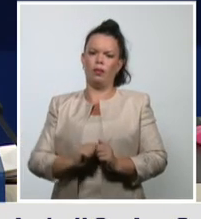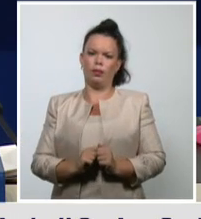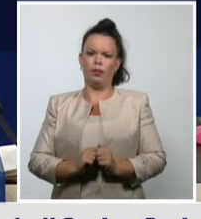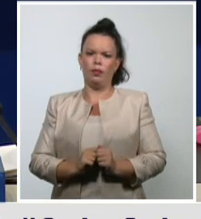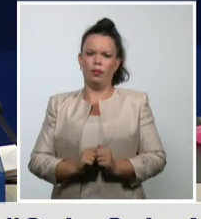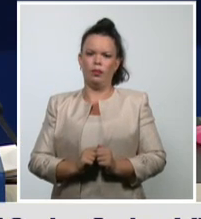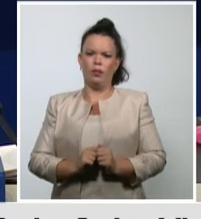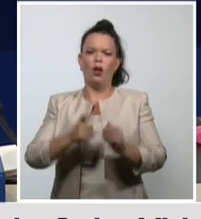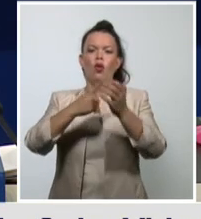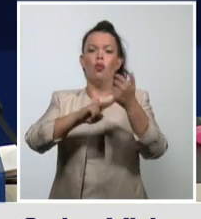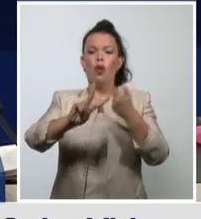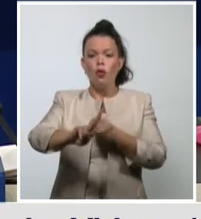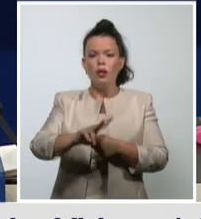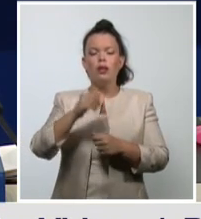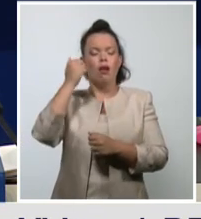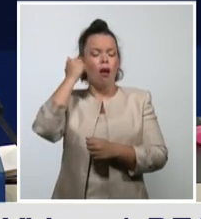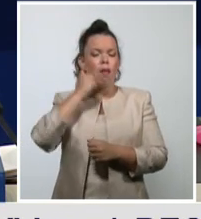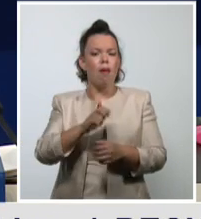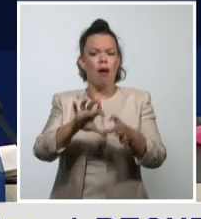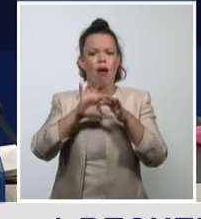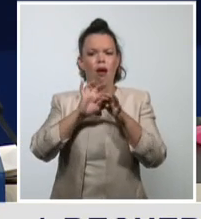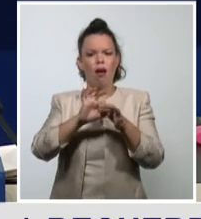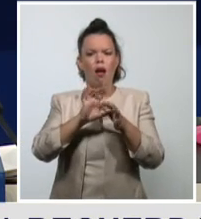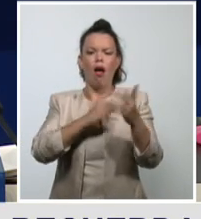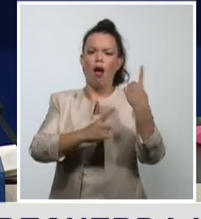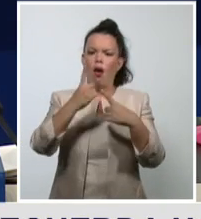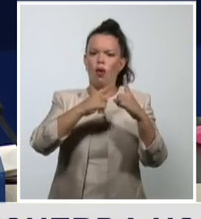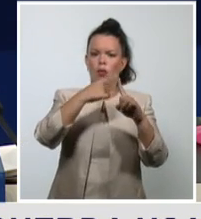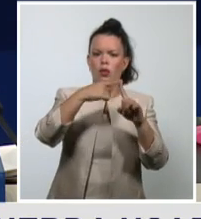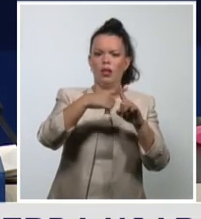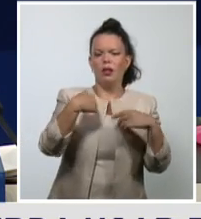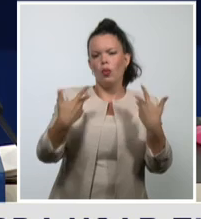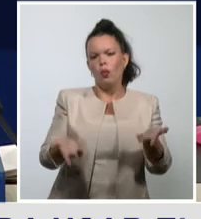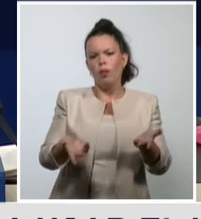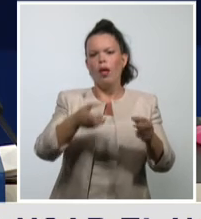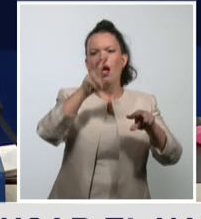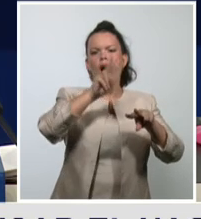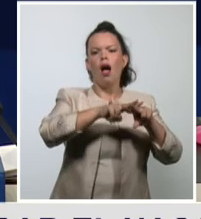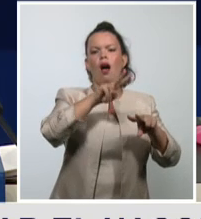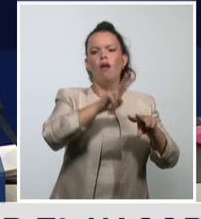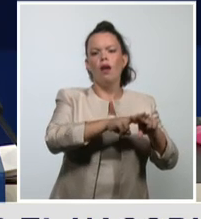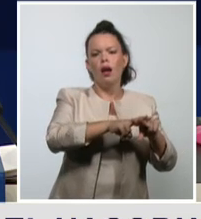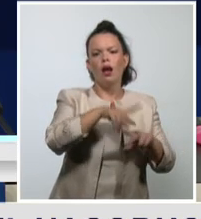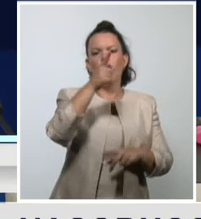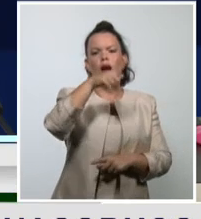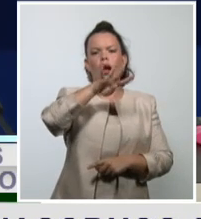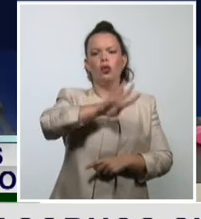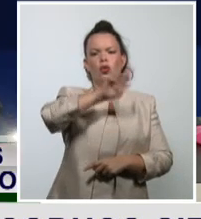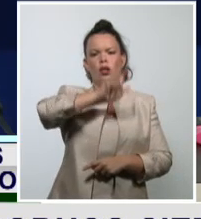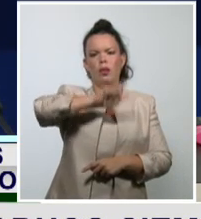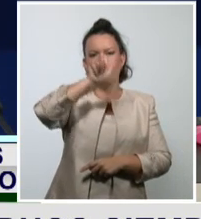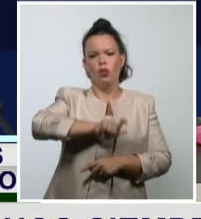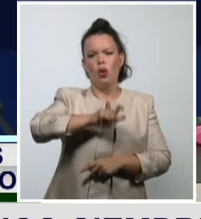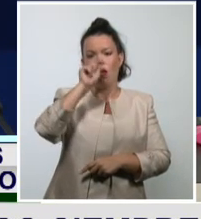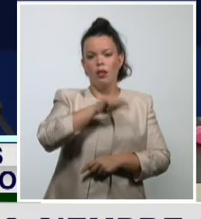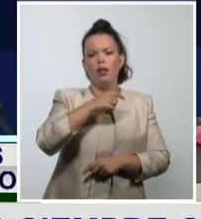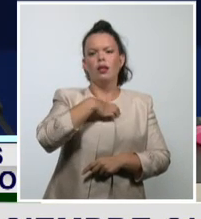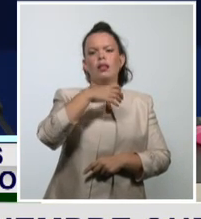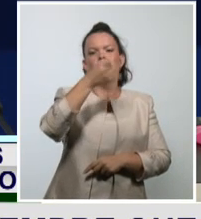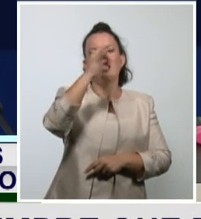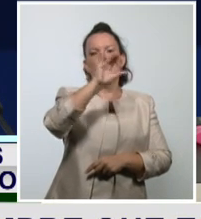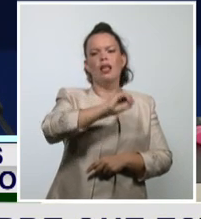más representativas fueron La Habana con 14 casos, 70%, y